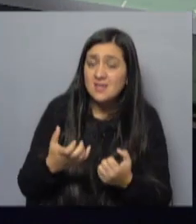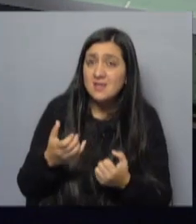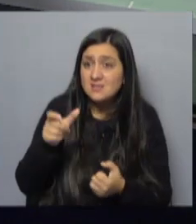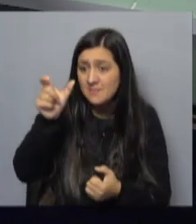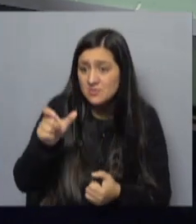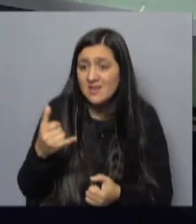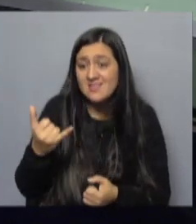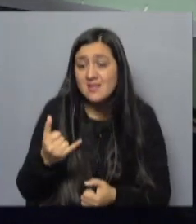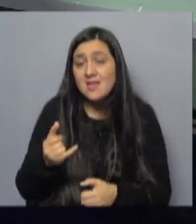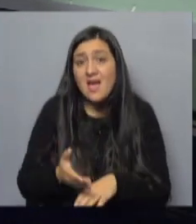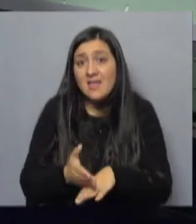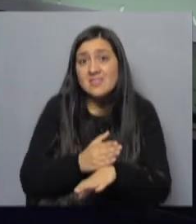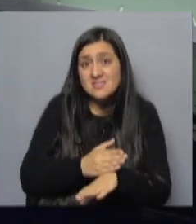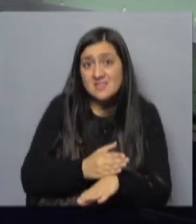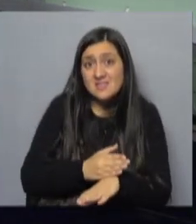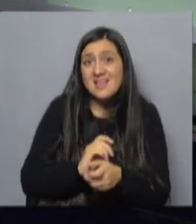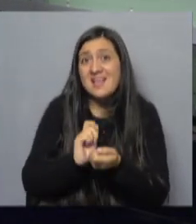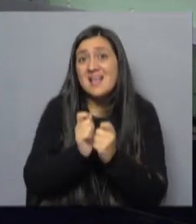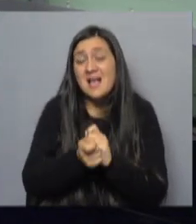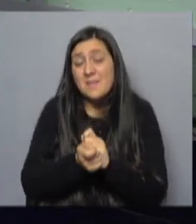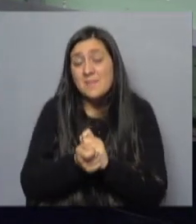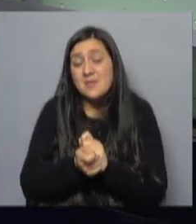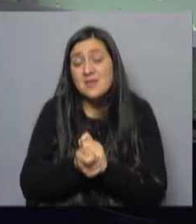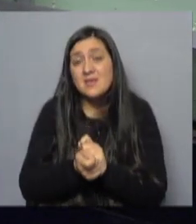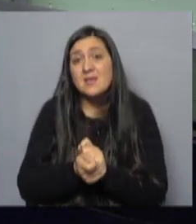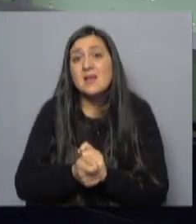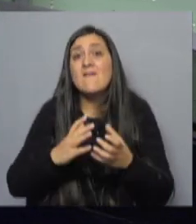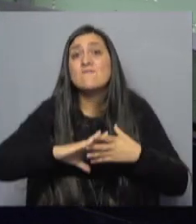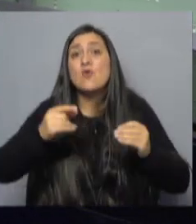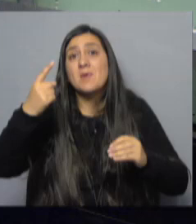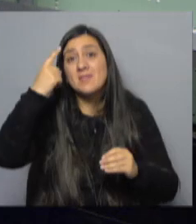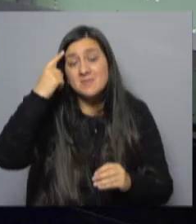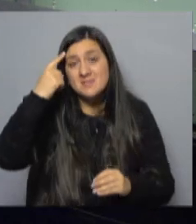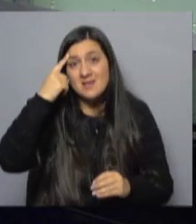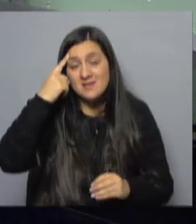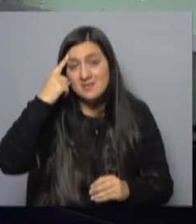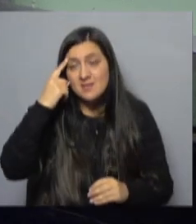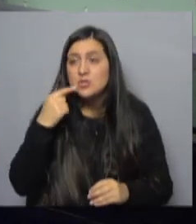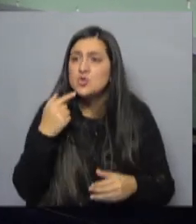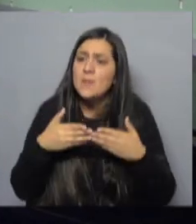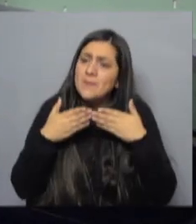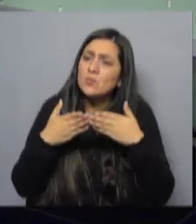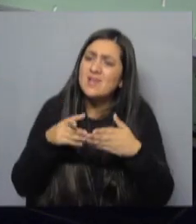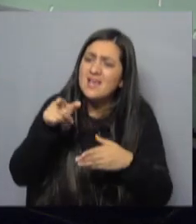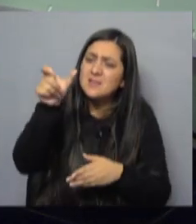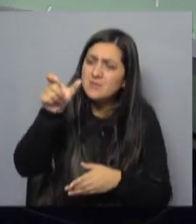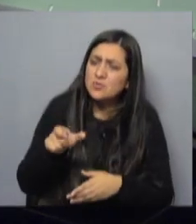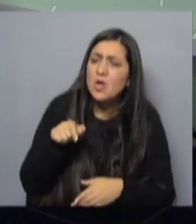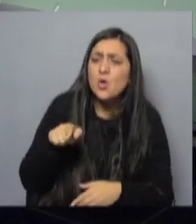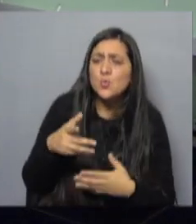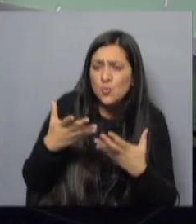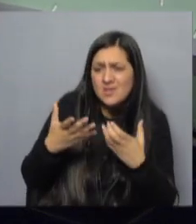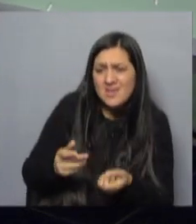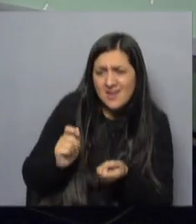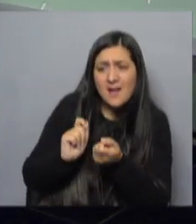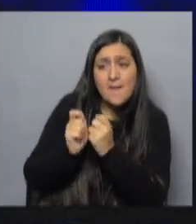antecedentes cambie su manera de pensar, ya sea un llavero o sea un director. ¿Quiere? Yo le preguntaría a esa persona que esa persona, después de preguntarse